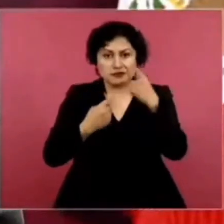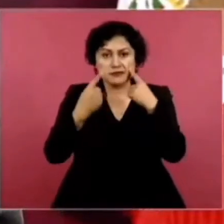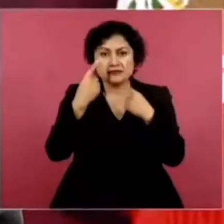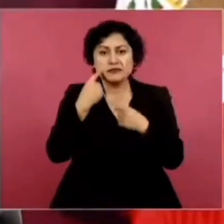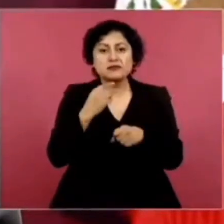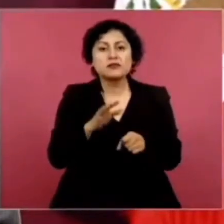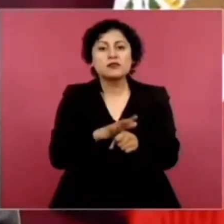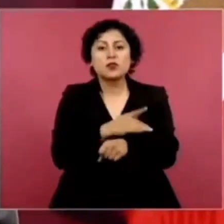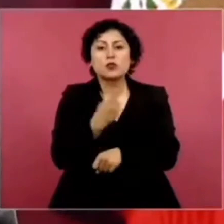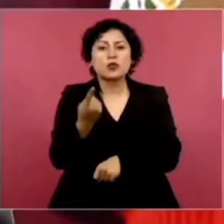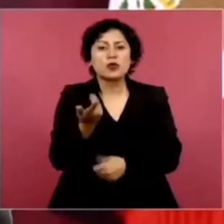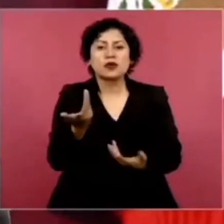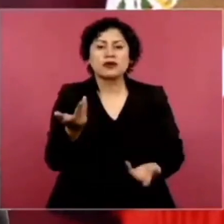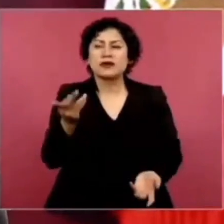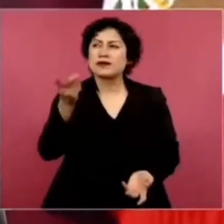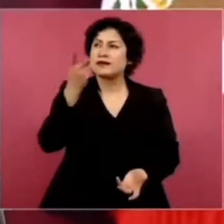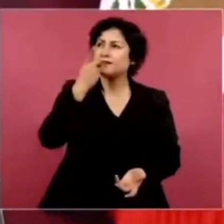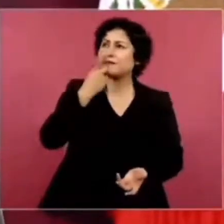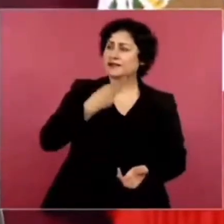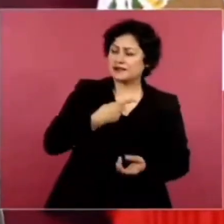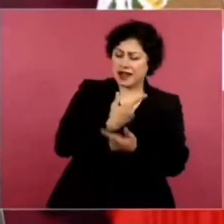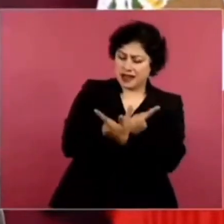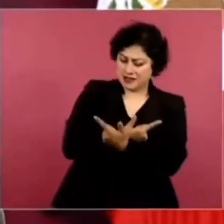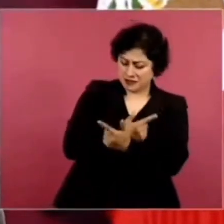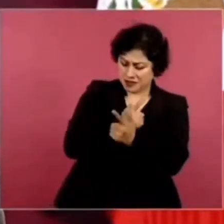porque no sabían qué era la libertad.